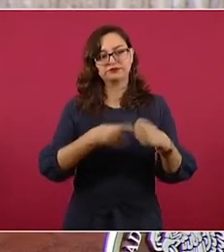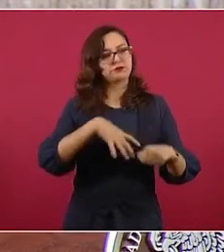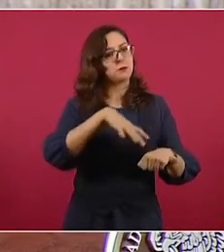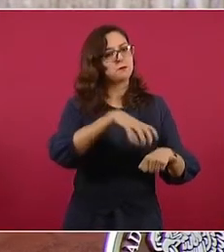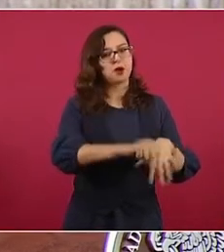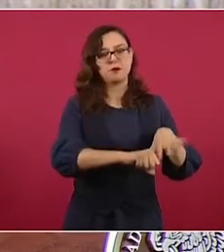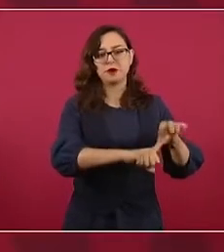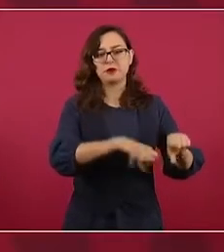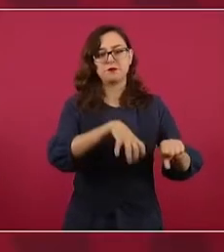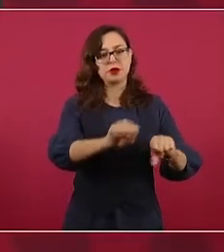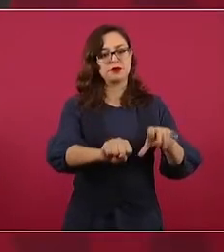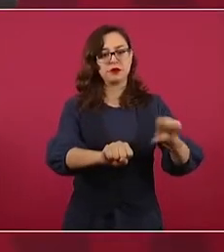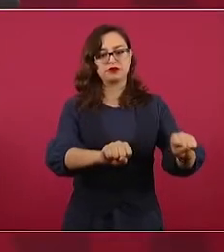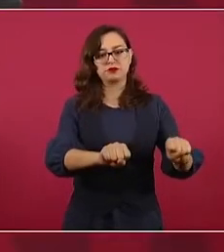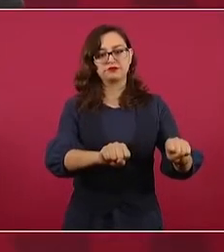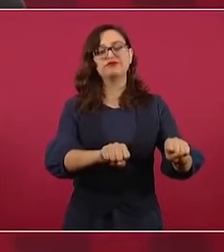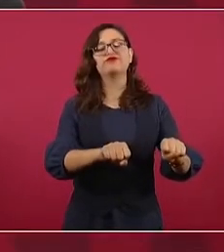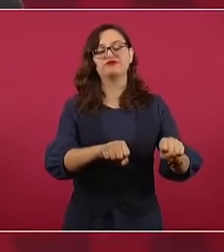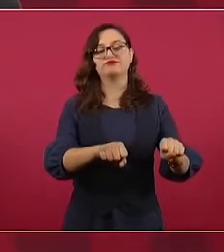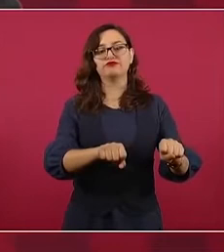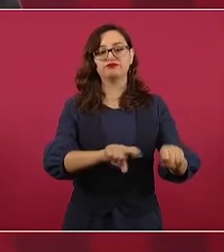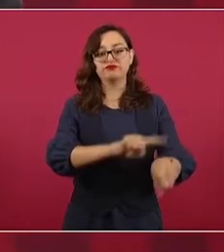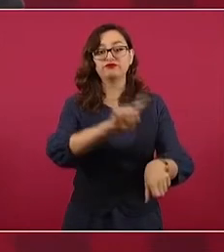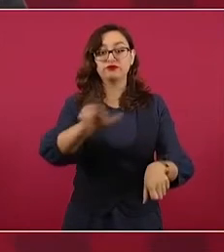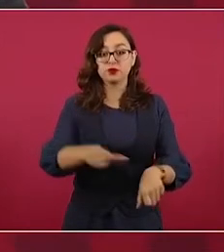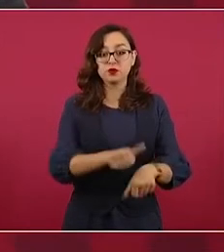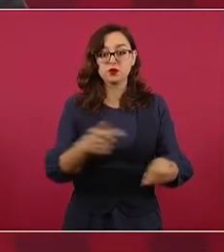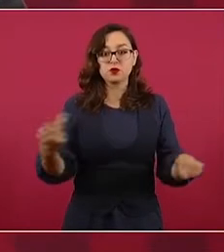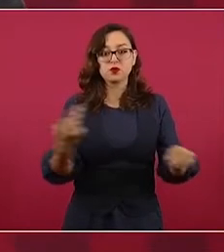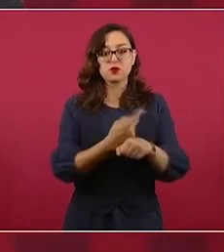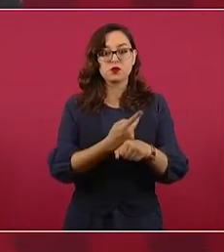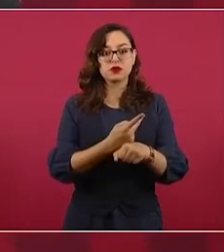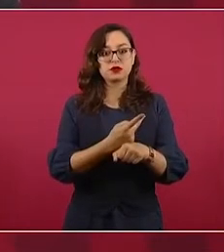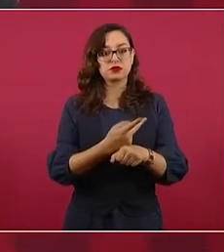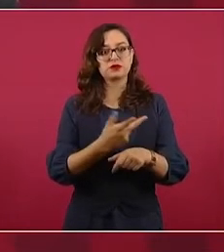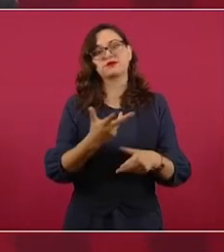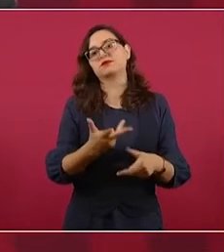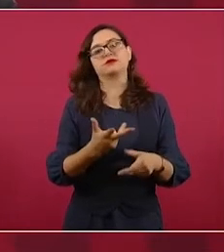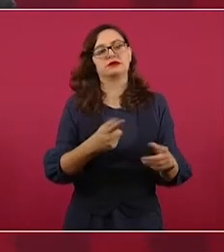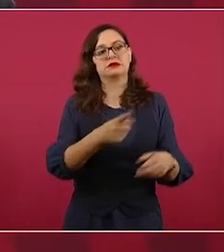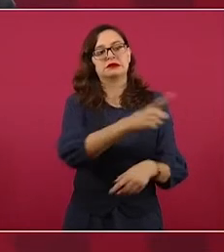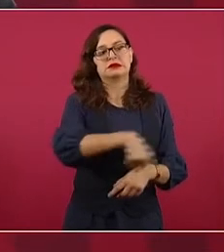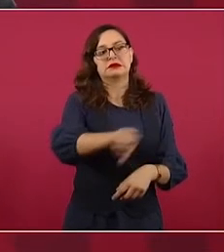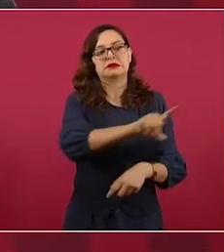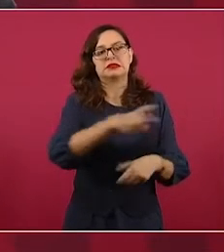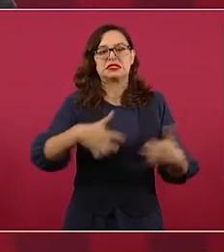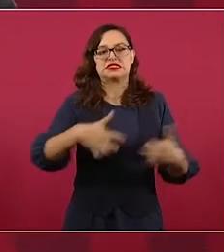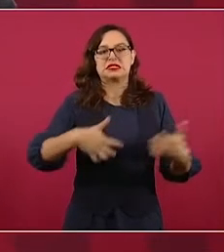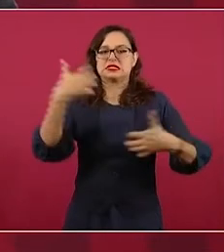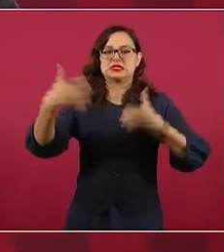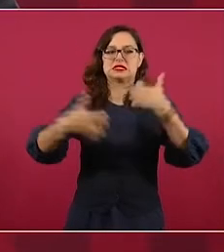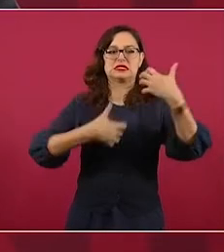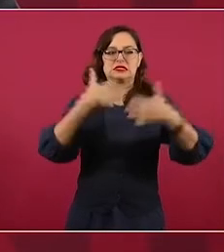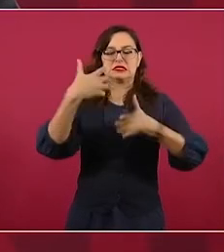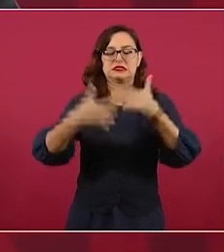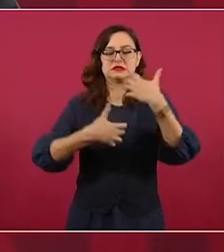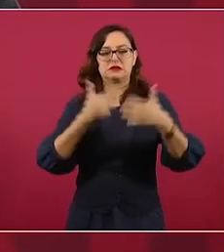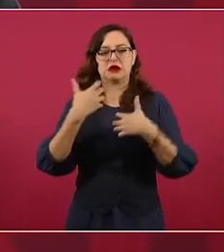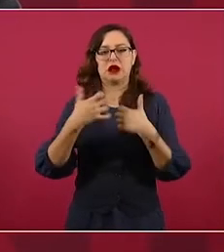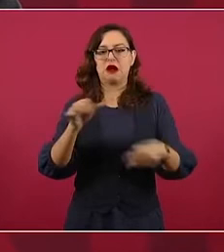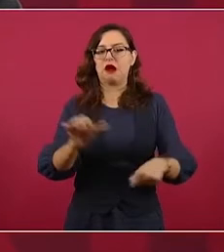Esto fue lo que provocó las protestas, las quemas de vehículos,